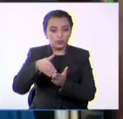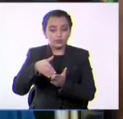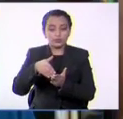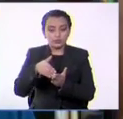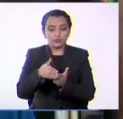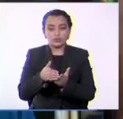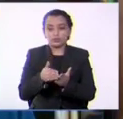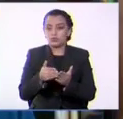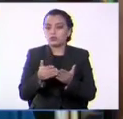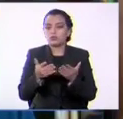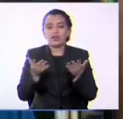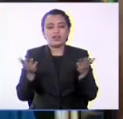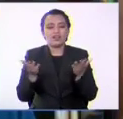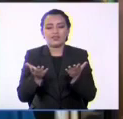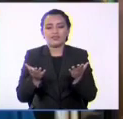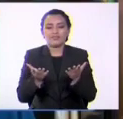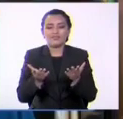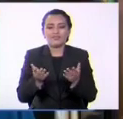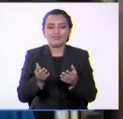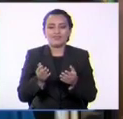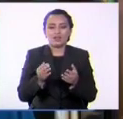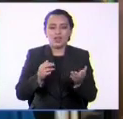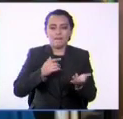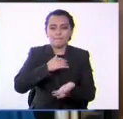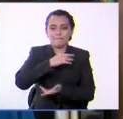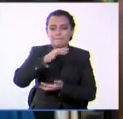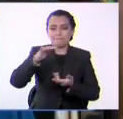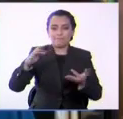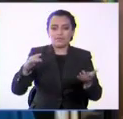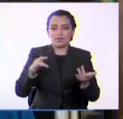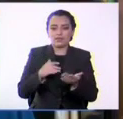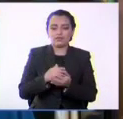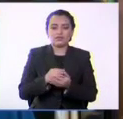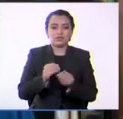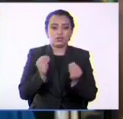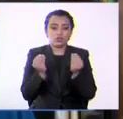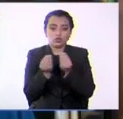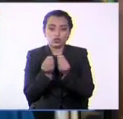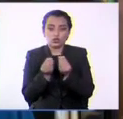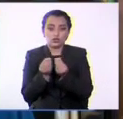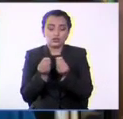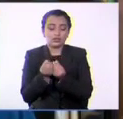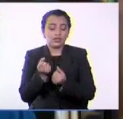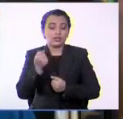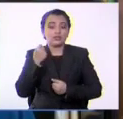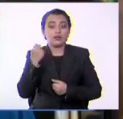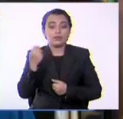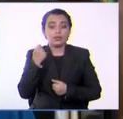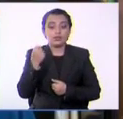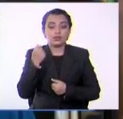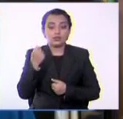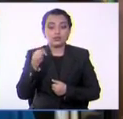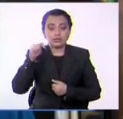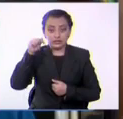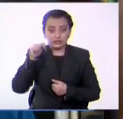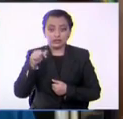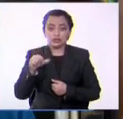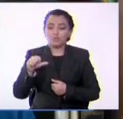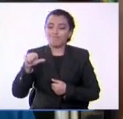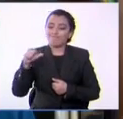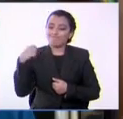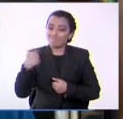sentido de que los efectos sobre el medio ambiente y la sociedad pueden llegar a ser muy importantes, pero el daño puede ampliarse de manera